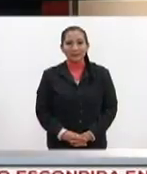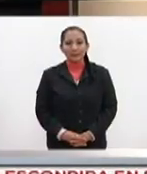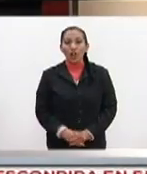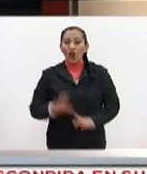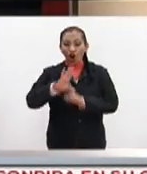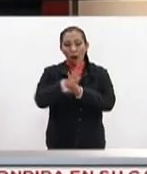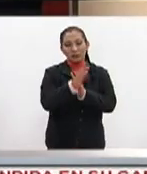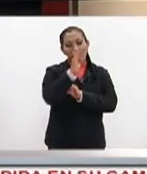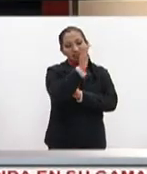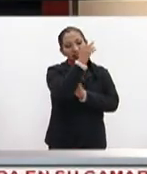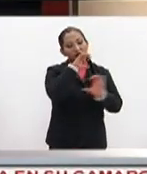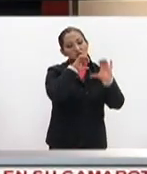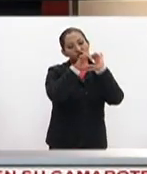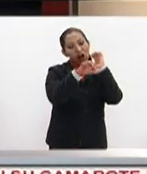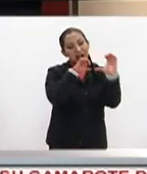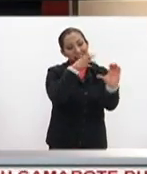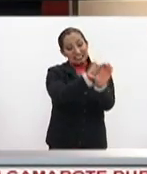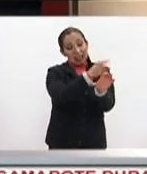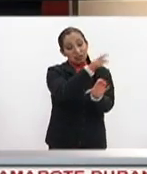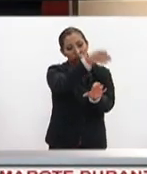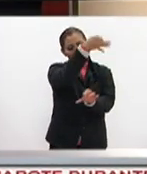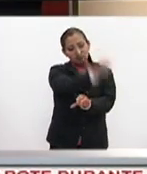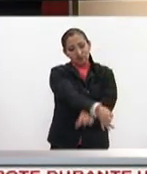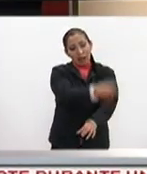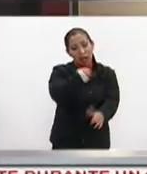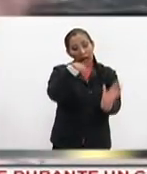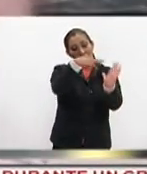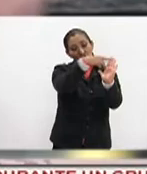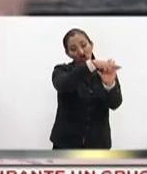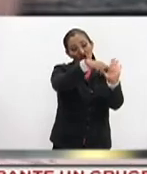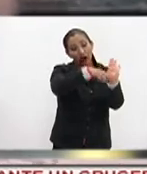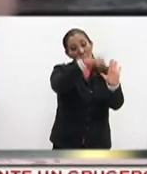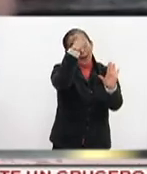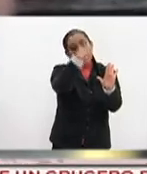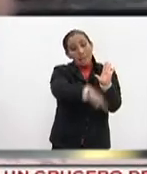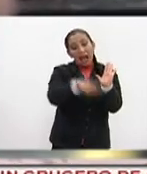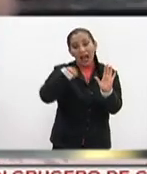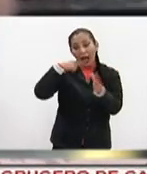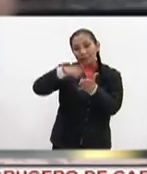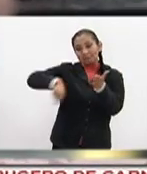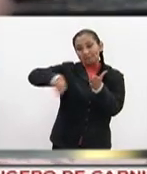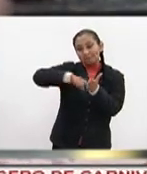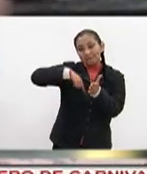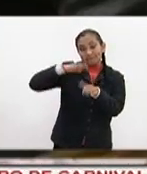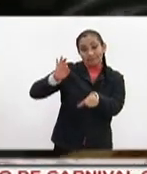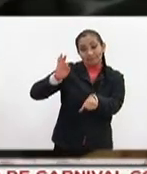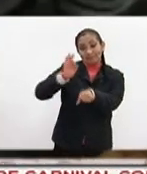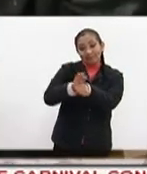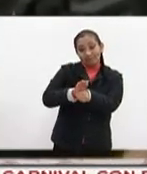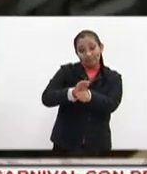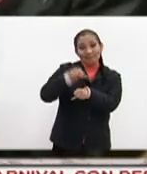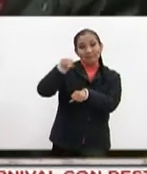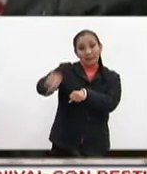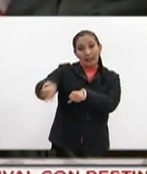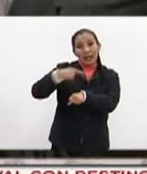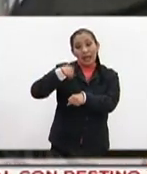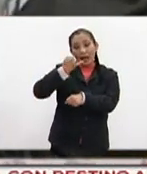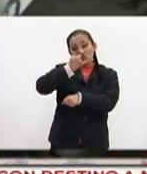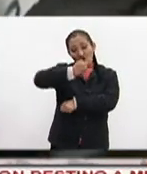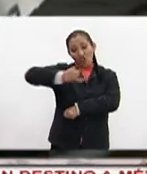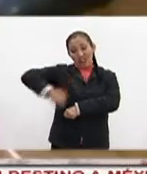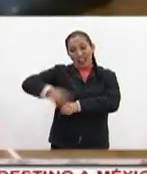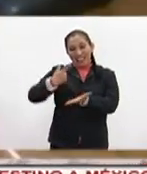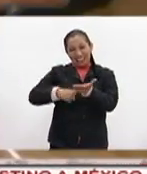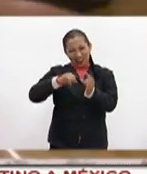La Comisión Federal de Comunicaciones de Estados Unidos aprobó una norma para derogar las protecciones de neutralidad